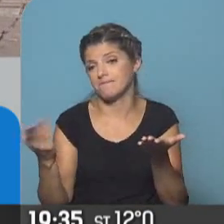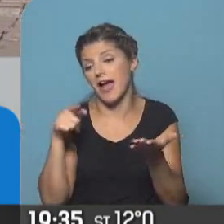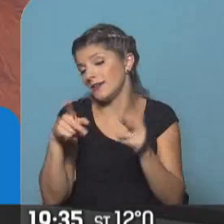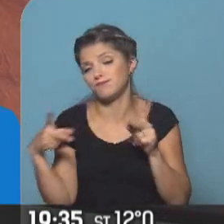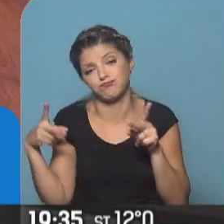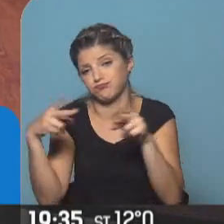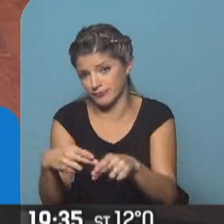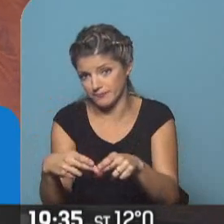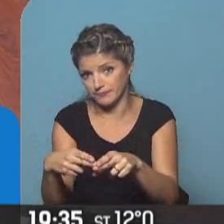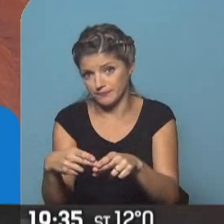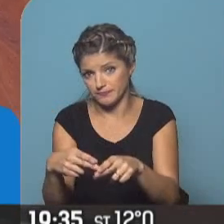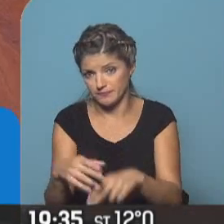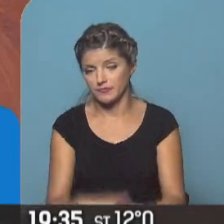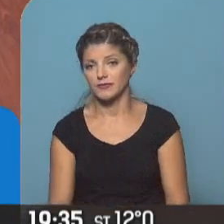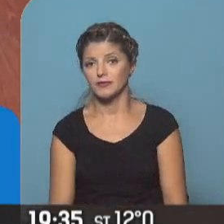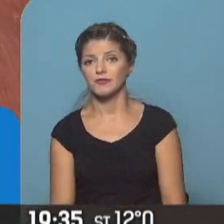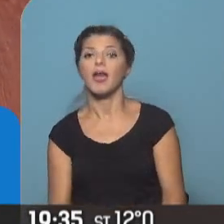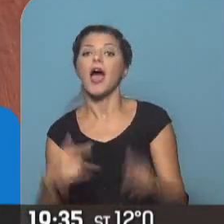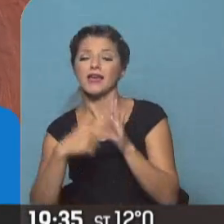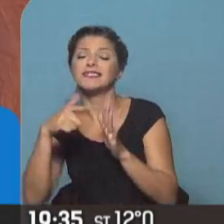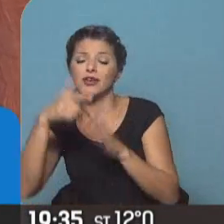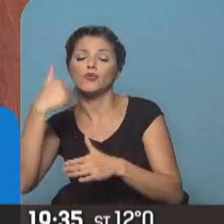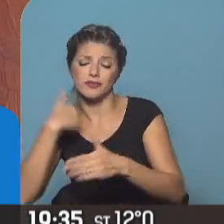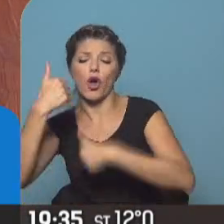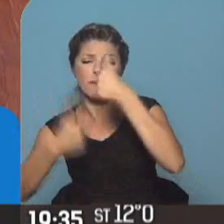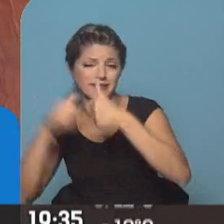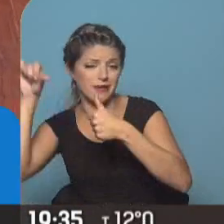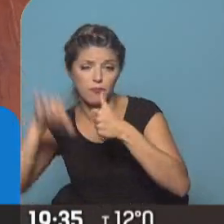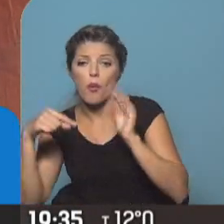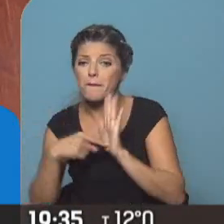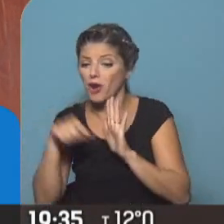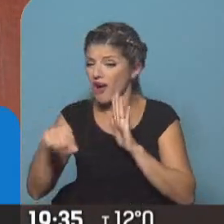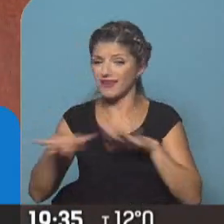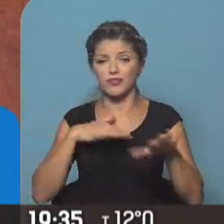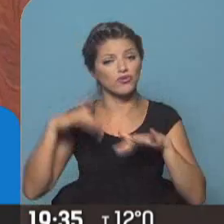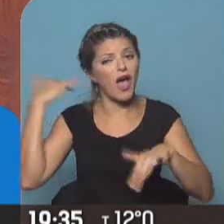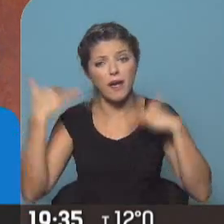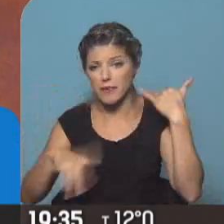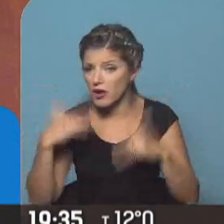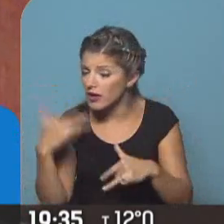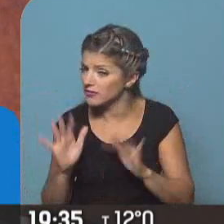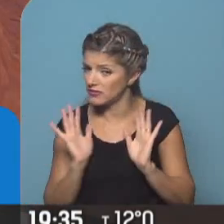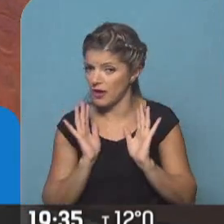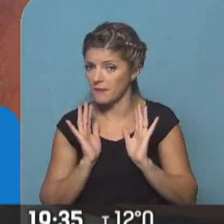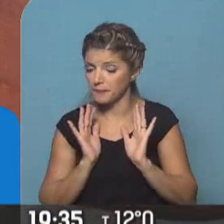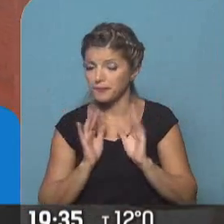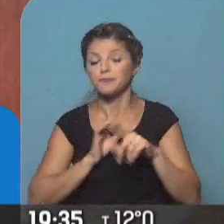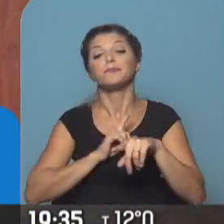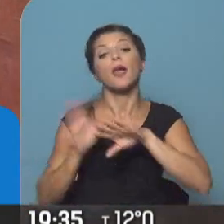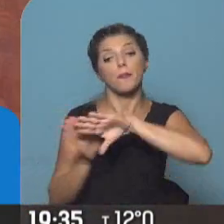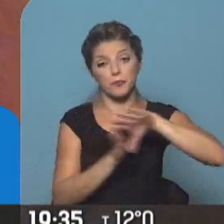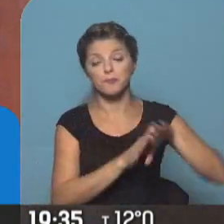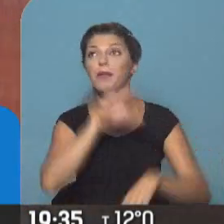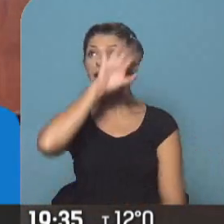de competitividad. Pero estamos en una emergencia, Daniel. Claro. Entonces me parece que eso también va a ser fundamental. Y las provincias recibieron